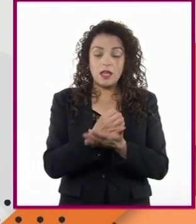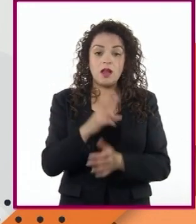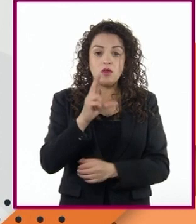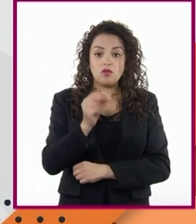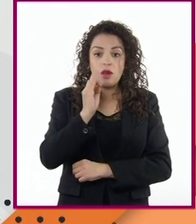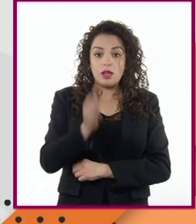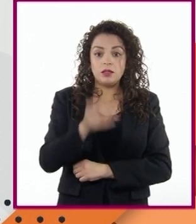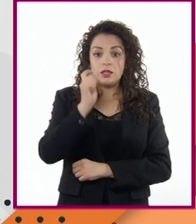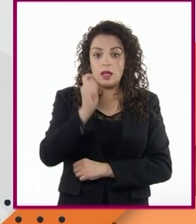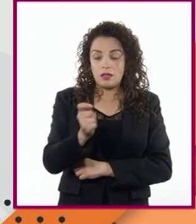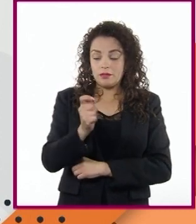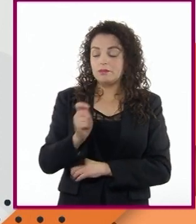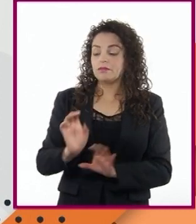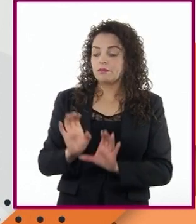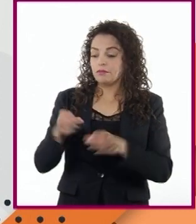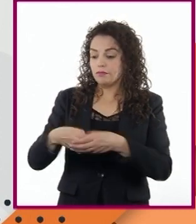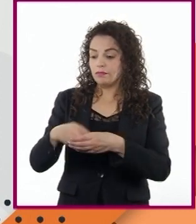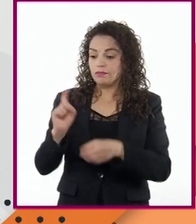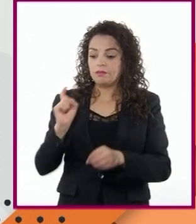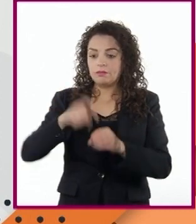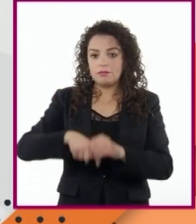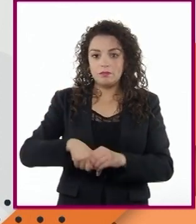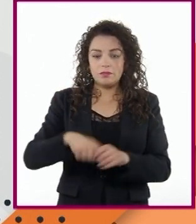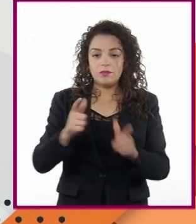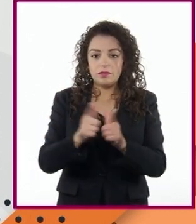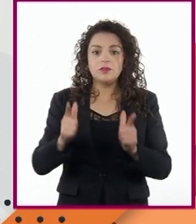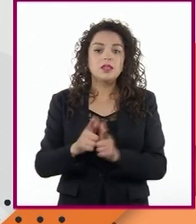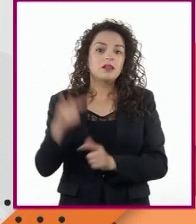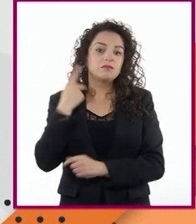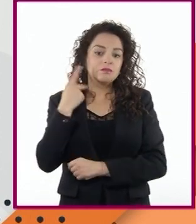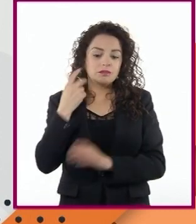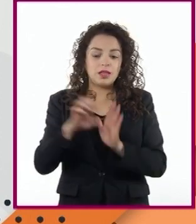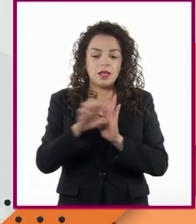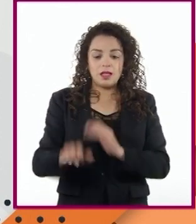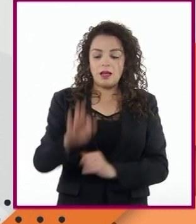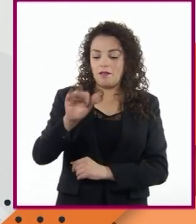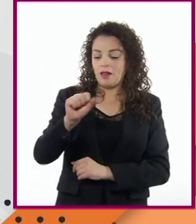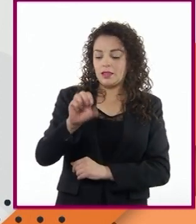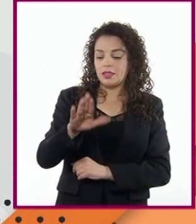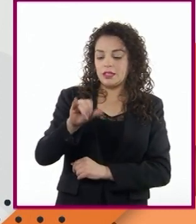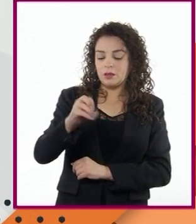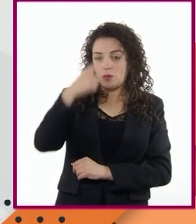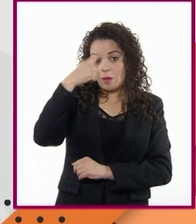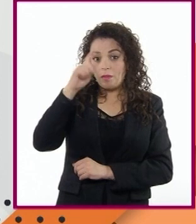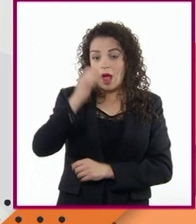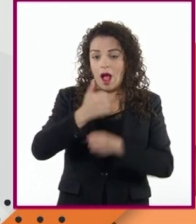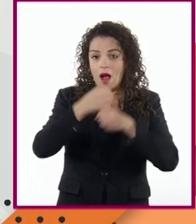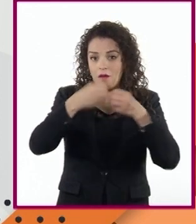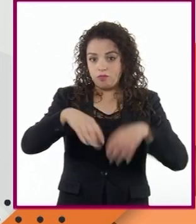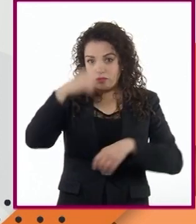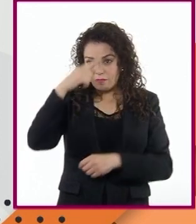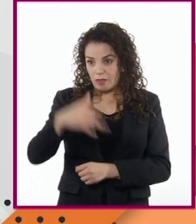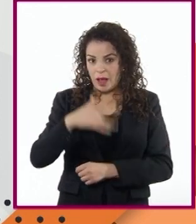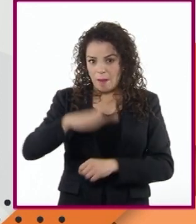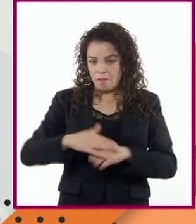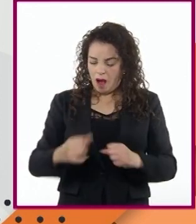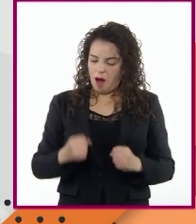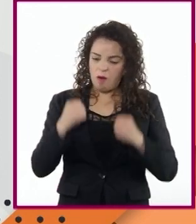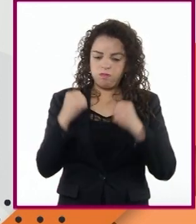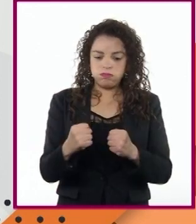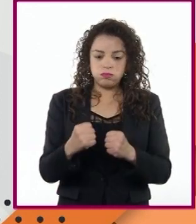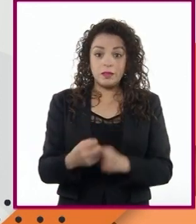a grupos políticos que, como el fascismo, se valieron de la violencia para incrementar su poder. De esta manera aparecieron